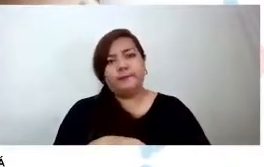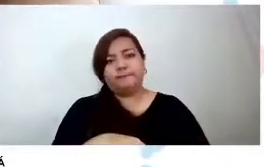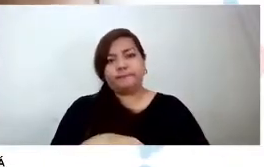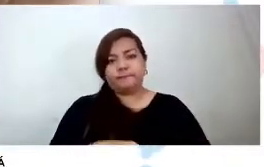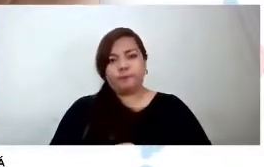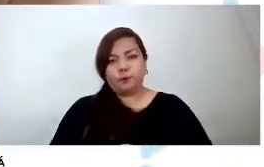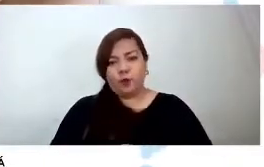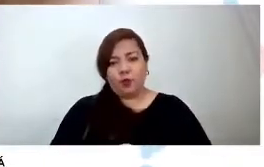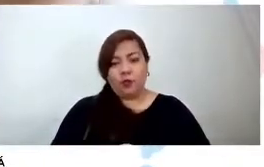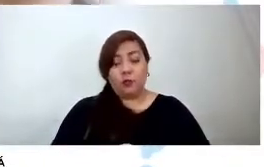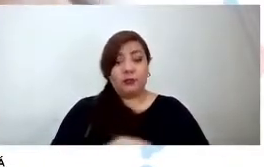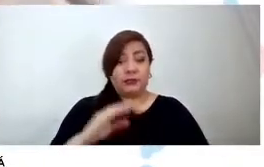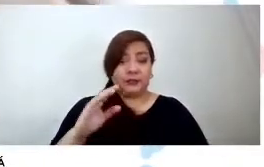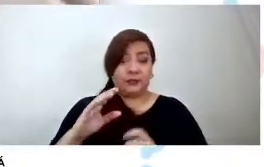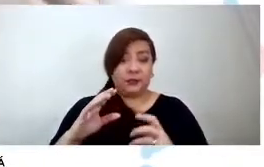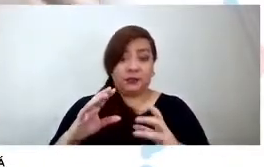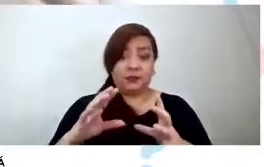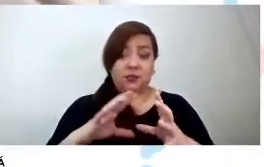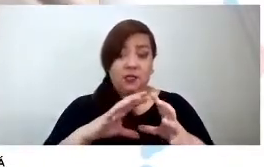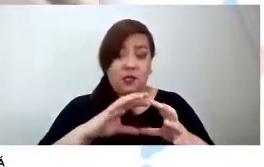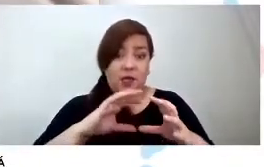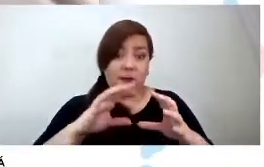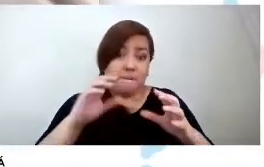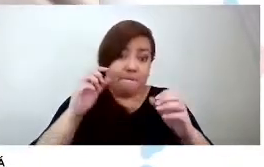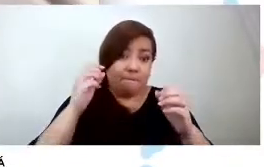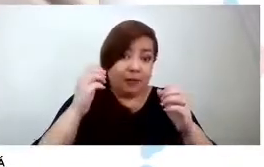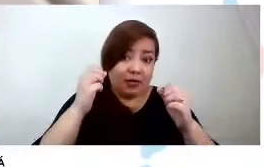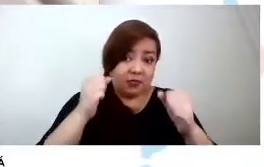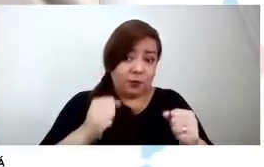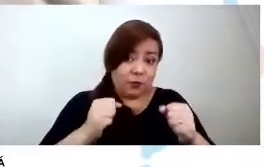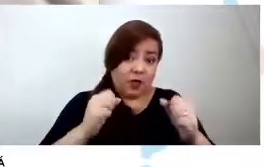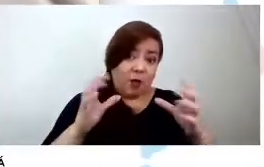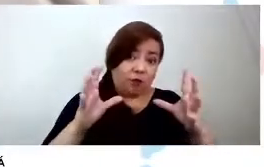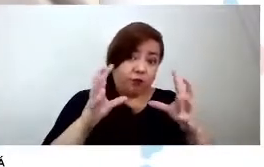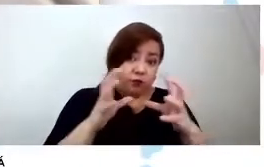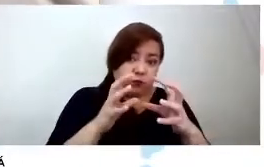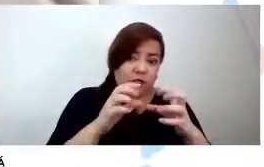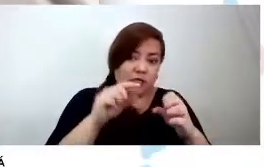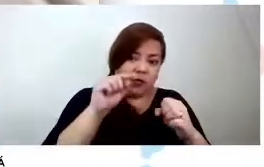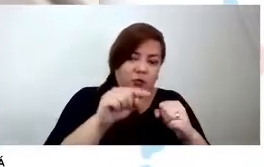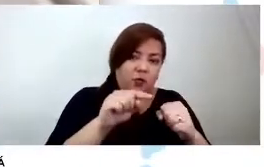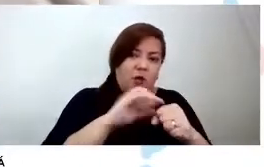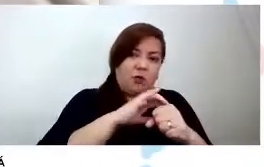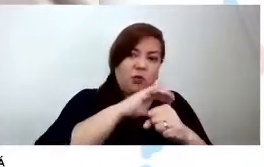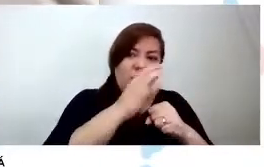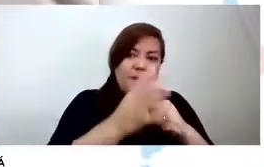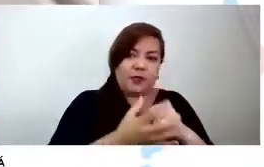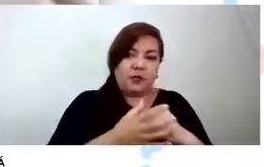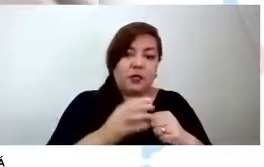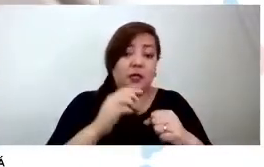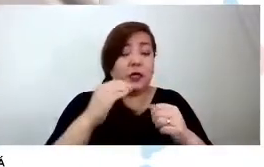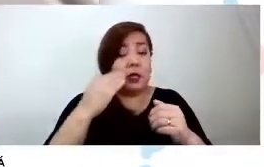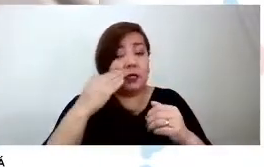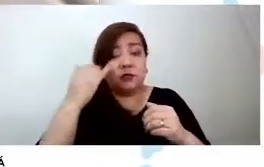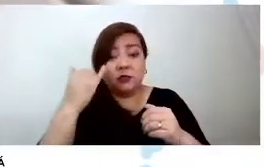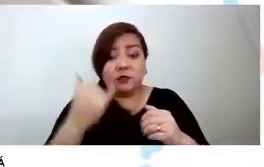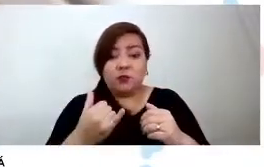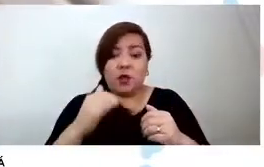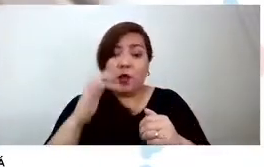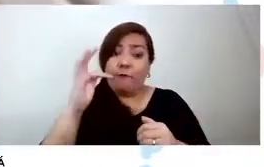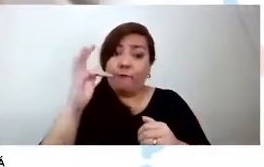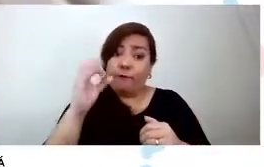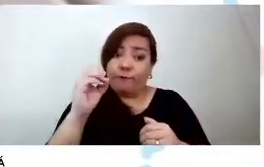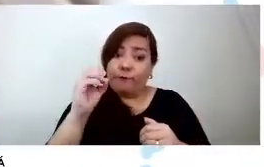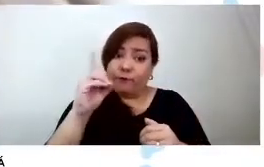de los ambientes necesarios para que se produzca la fosilización. Generalmente los fósiles